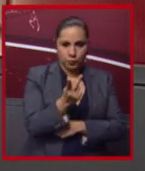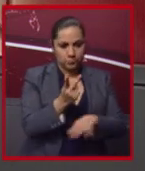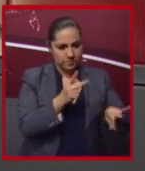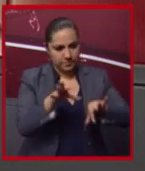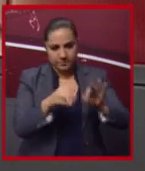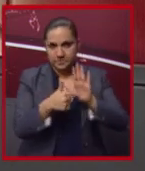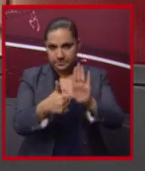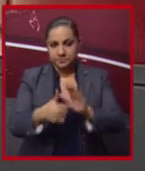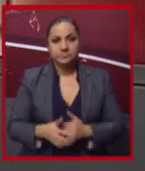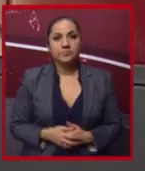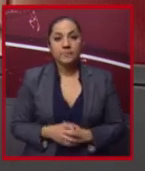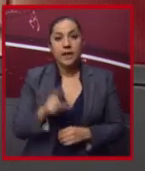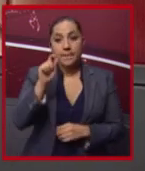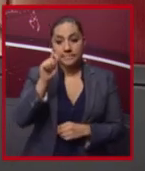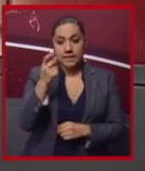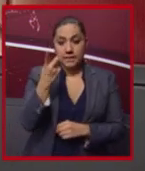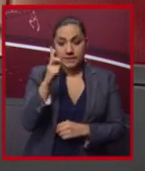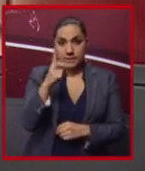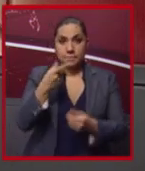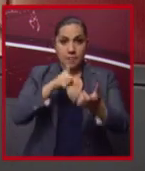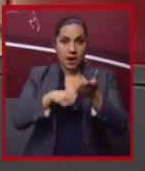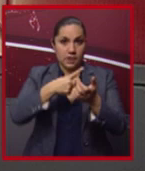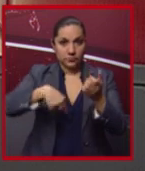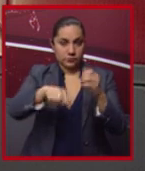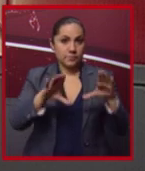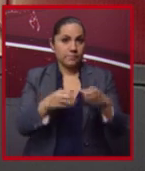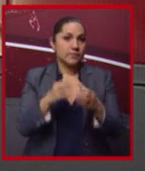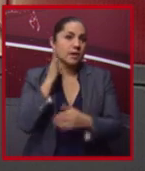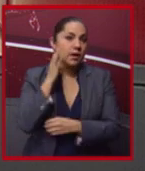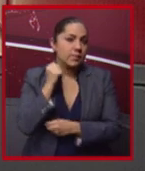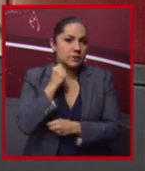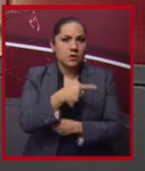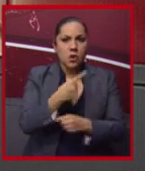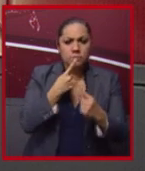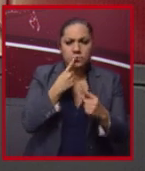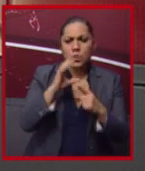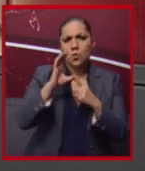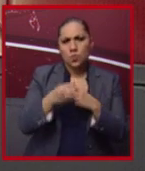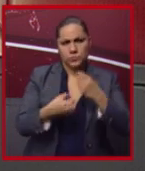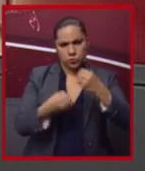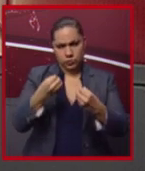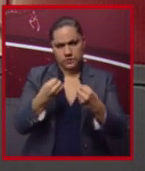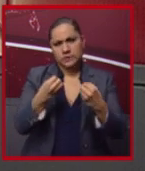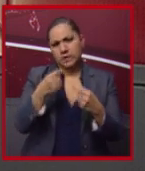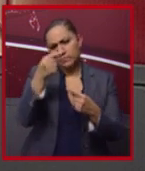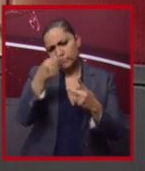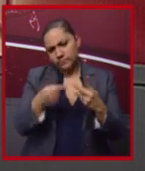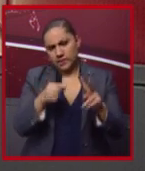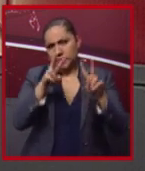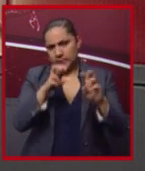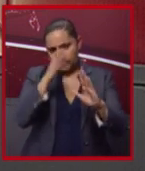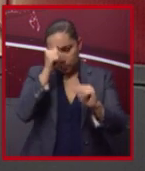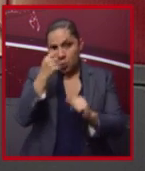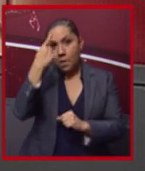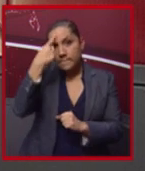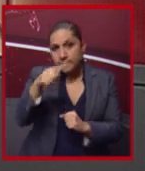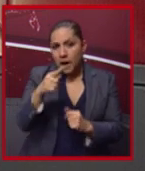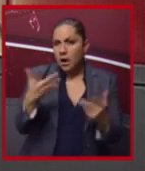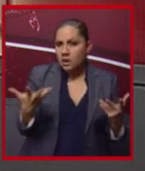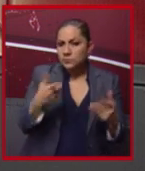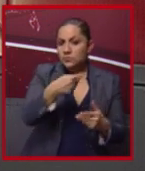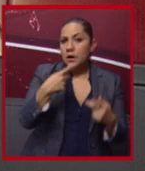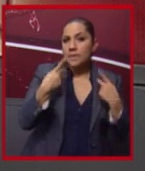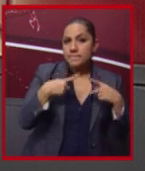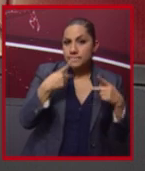de diciembre, el Pleno del Senado de la República aprobó dictamen de la Comisión de Justicia con puntos de acuerdo sobre los requisitos de elegibilidad de las personas